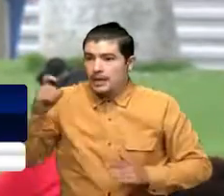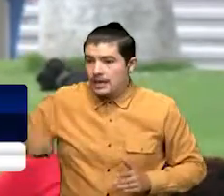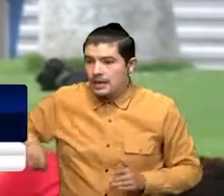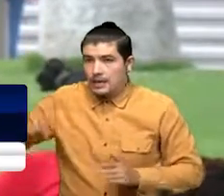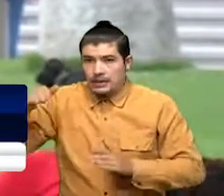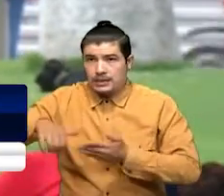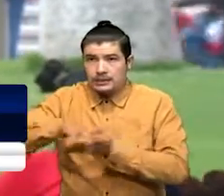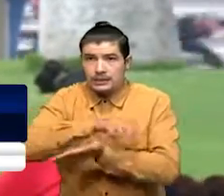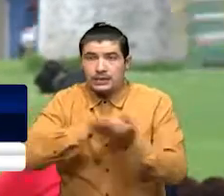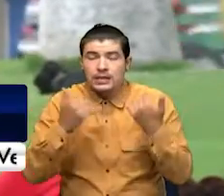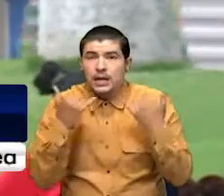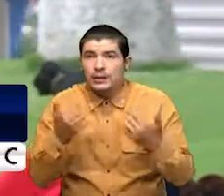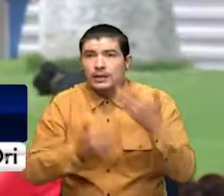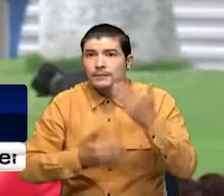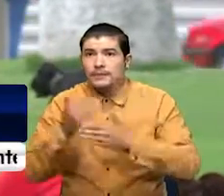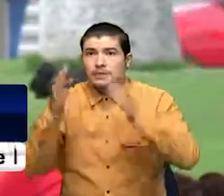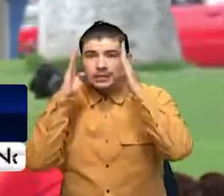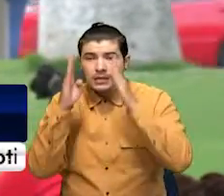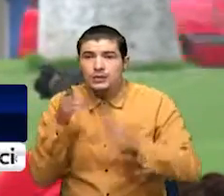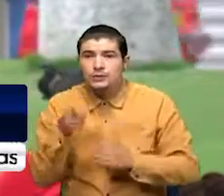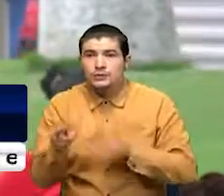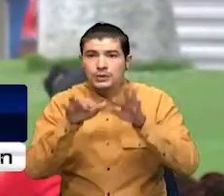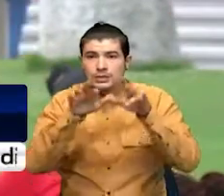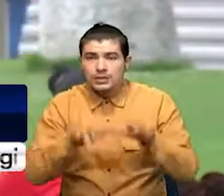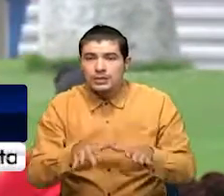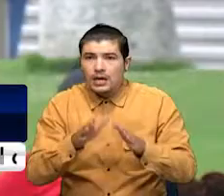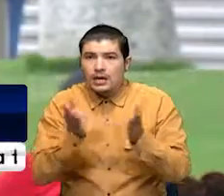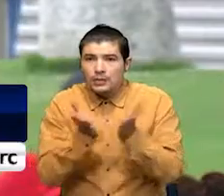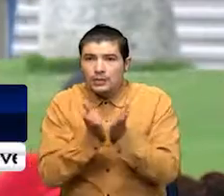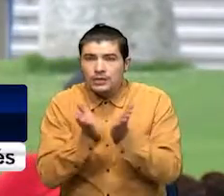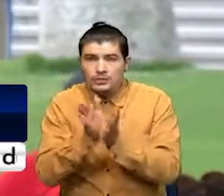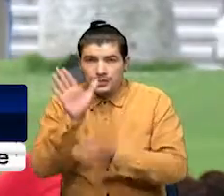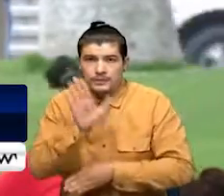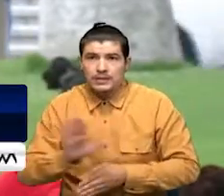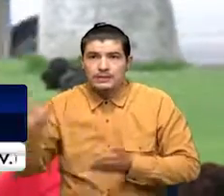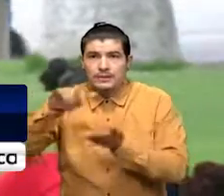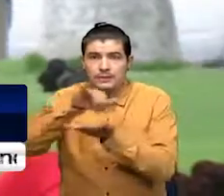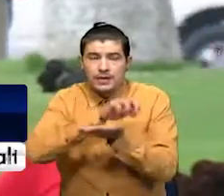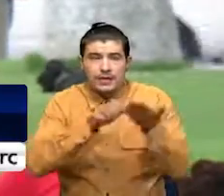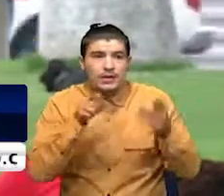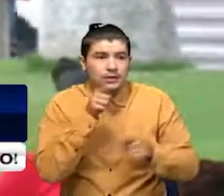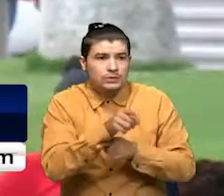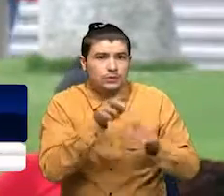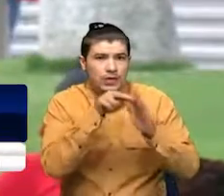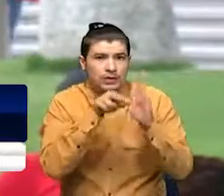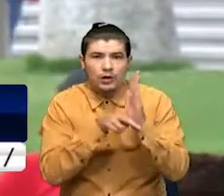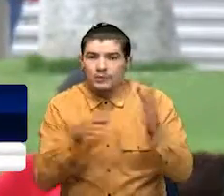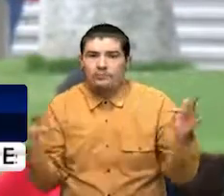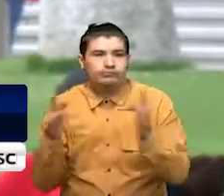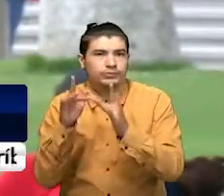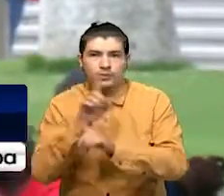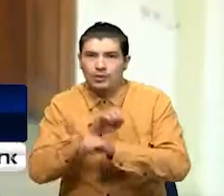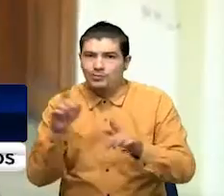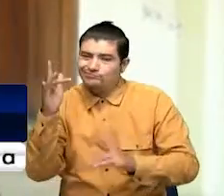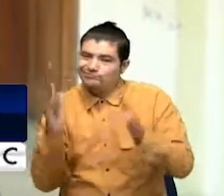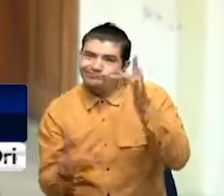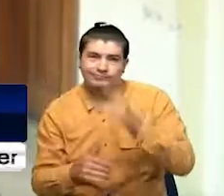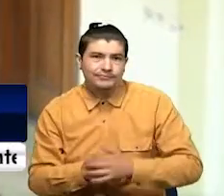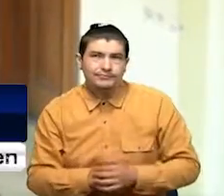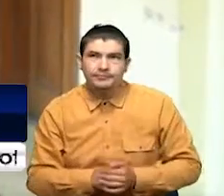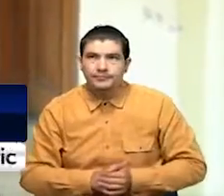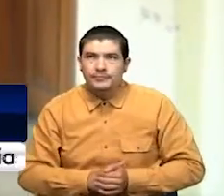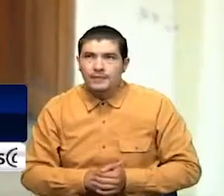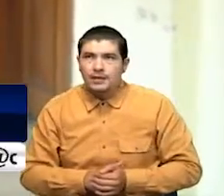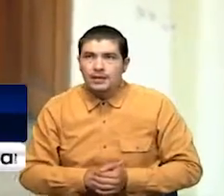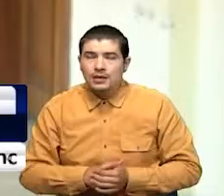una alerta según la secretaria de educación del departamento esta no se ajusta a la realidad en el